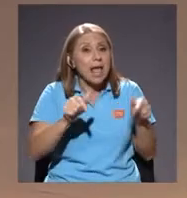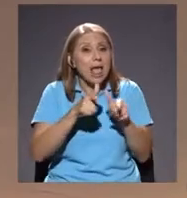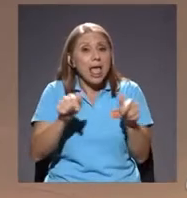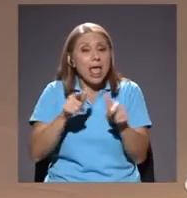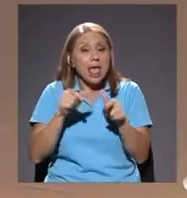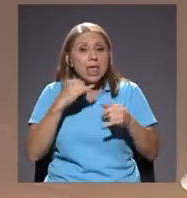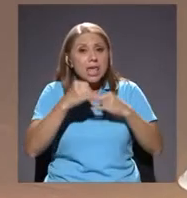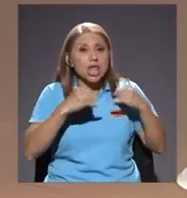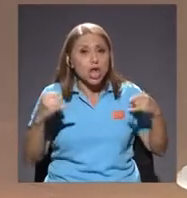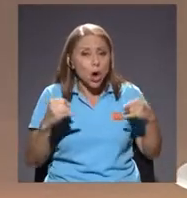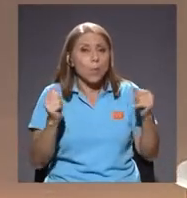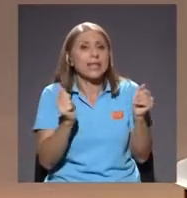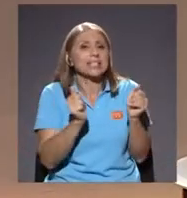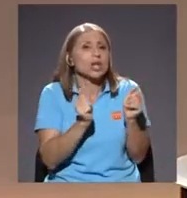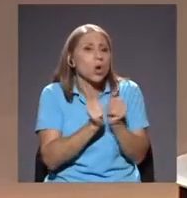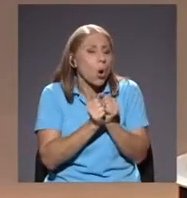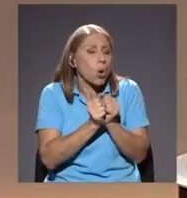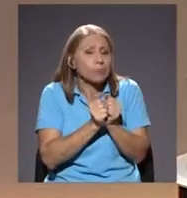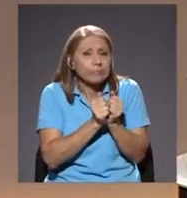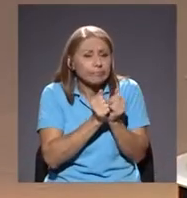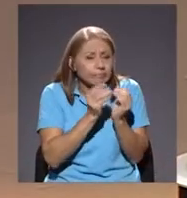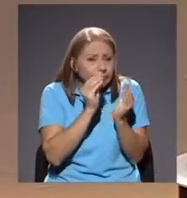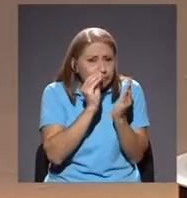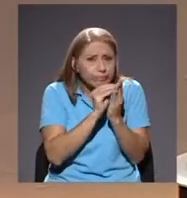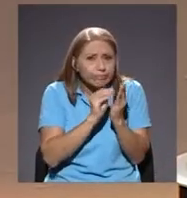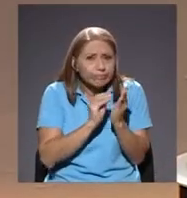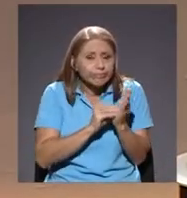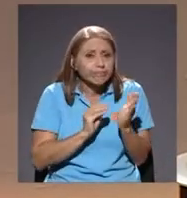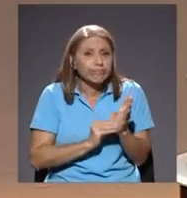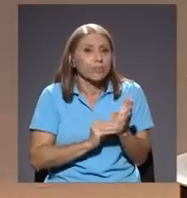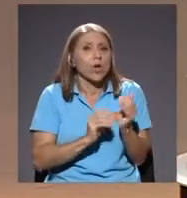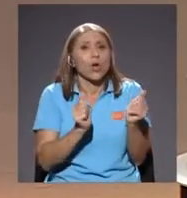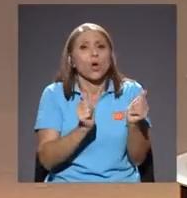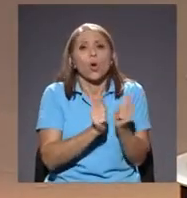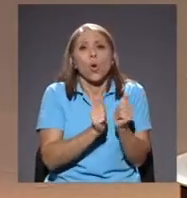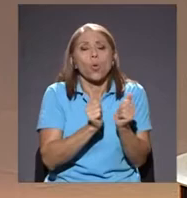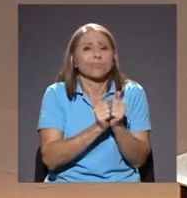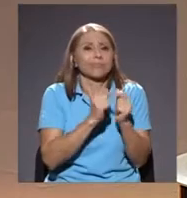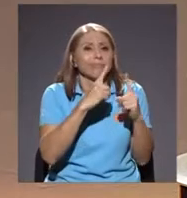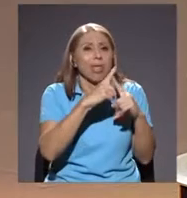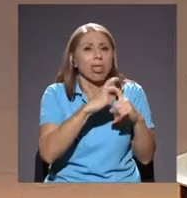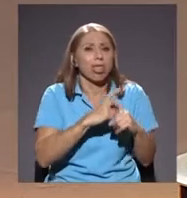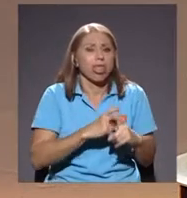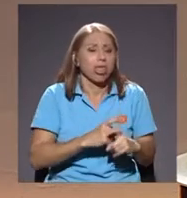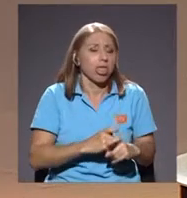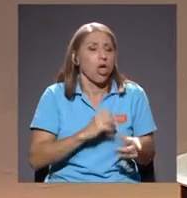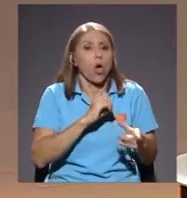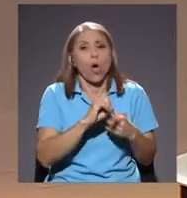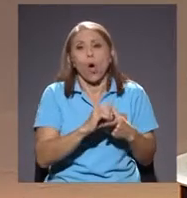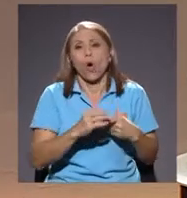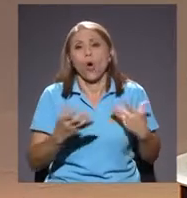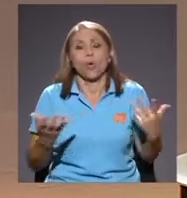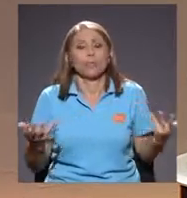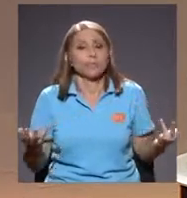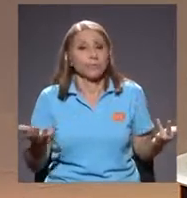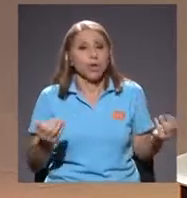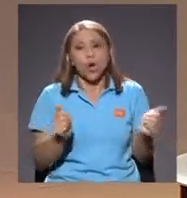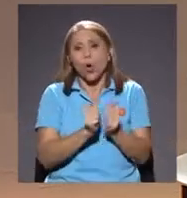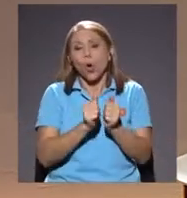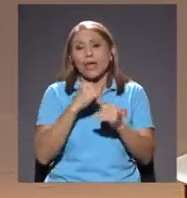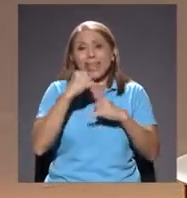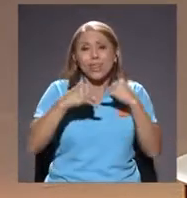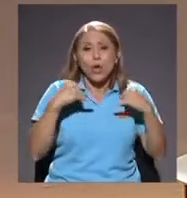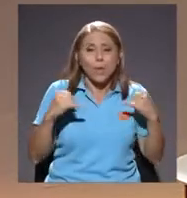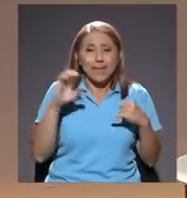con los caracteres de los idiomas asiáticos europeos